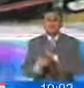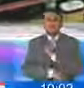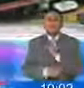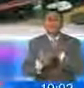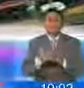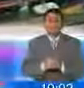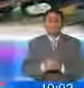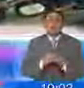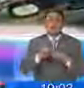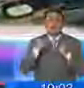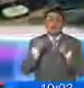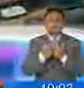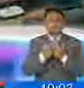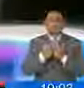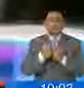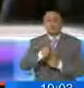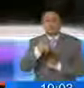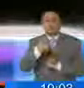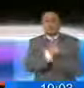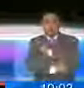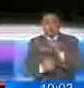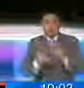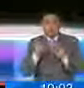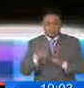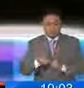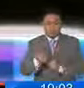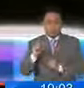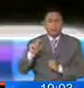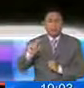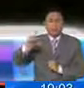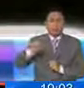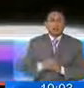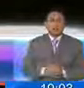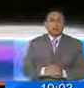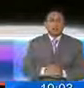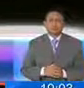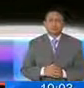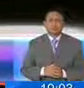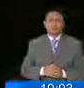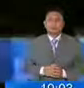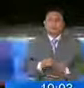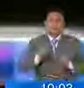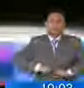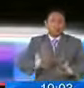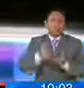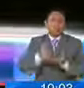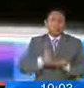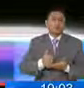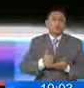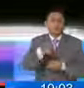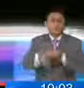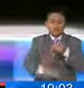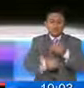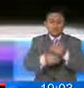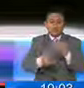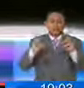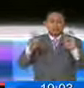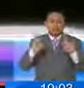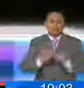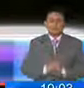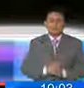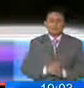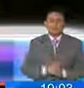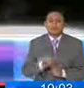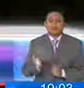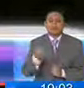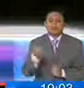los asambleístas del exterior. Que se puedan tener beneficios adicionales en cuanto a el incremento de